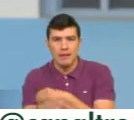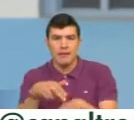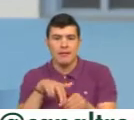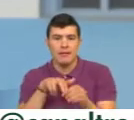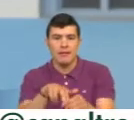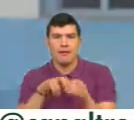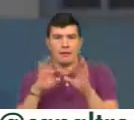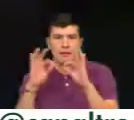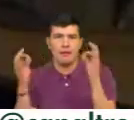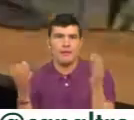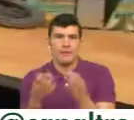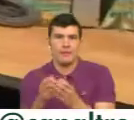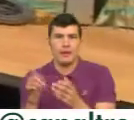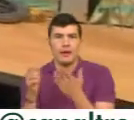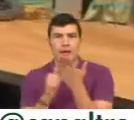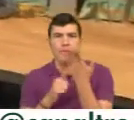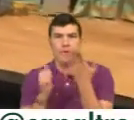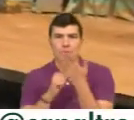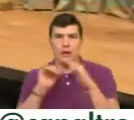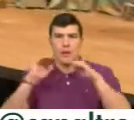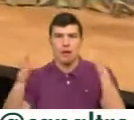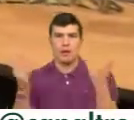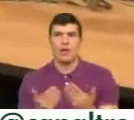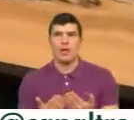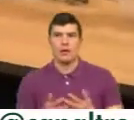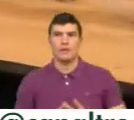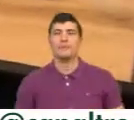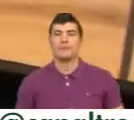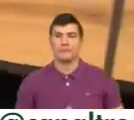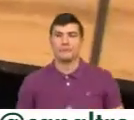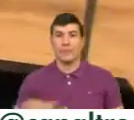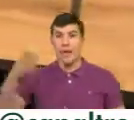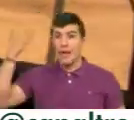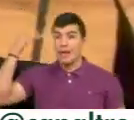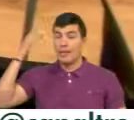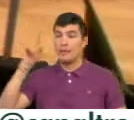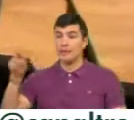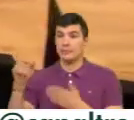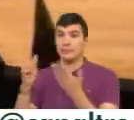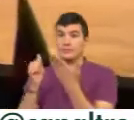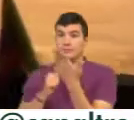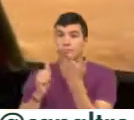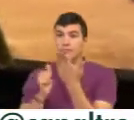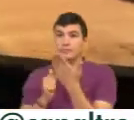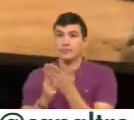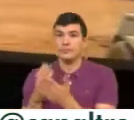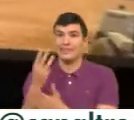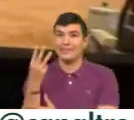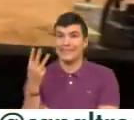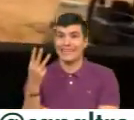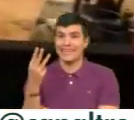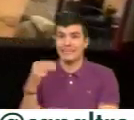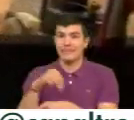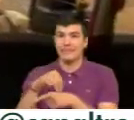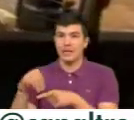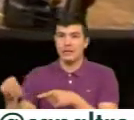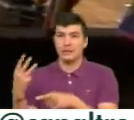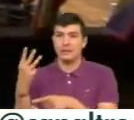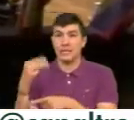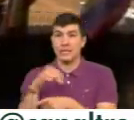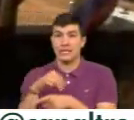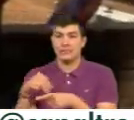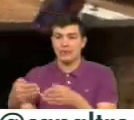para la familia normalista. En ese entonces la Normal Superior cedía 3 metros lineales del muro de la escuela